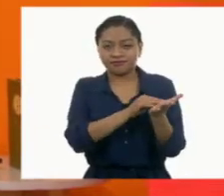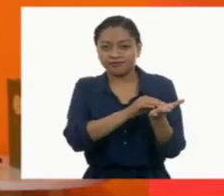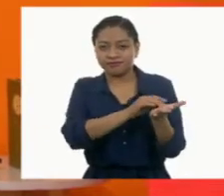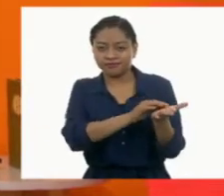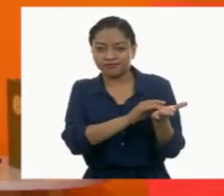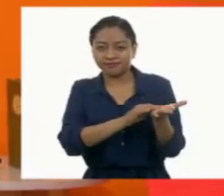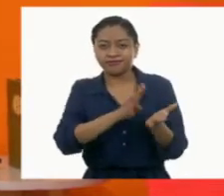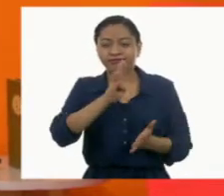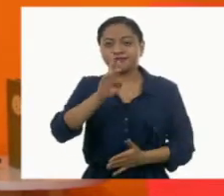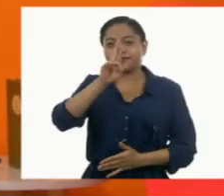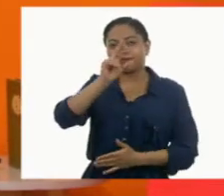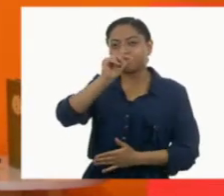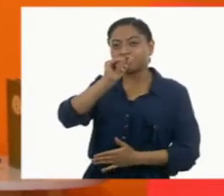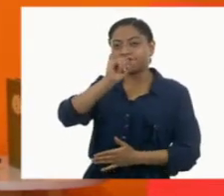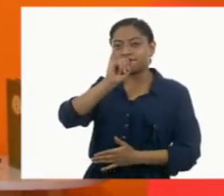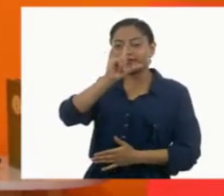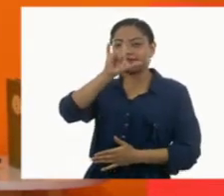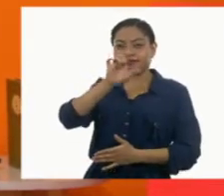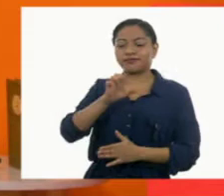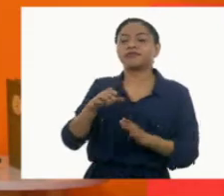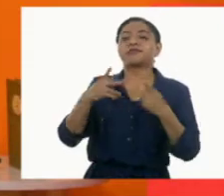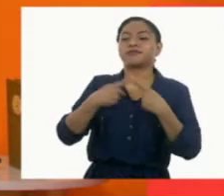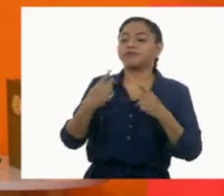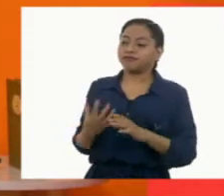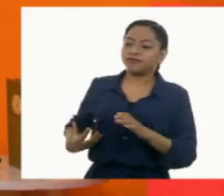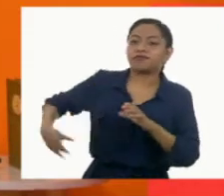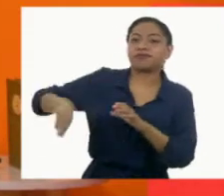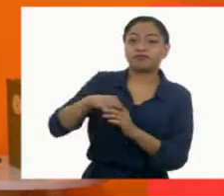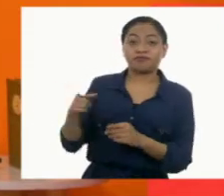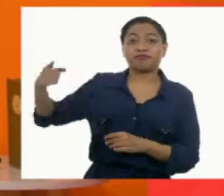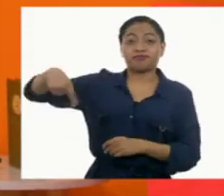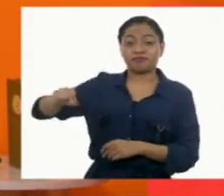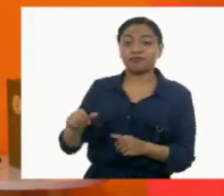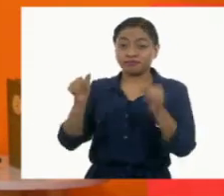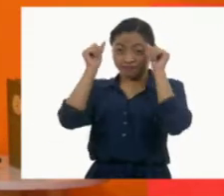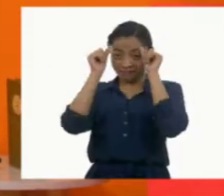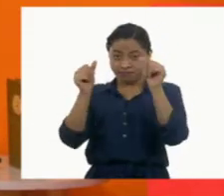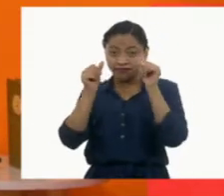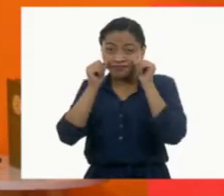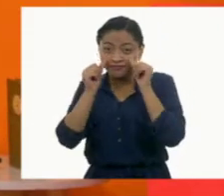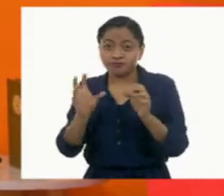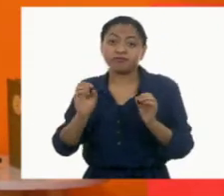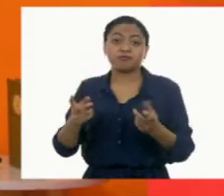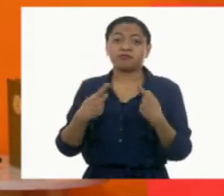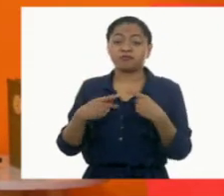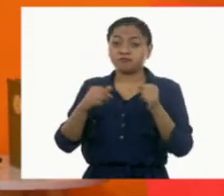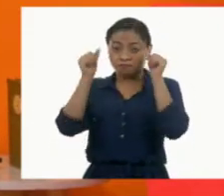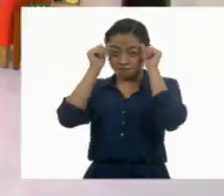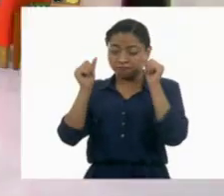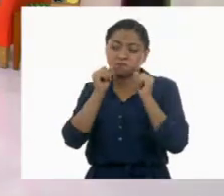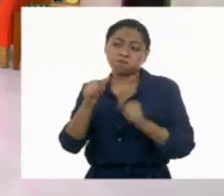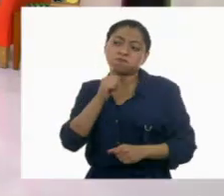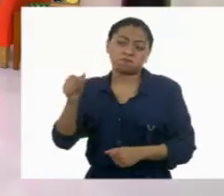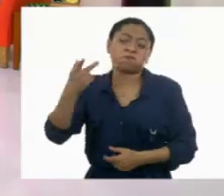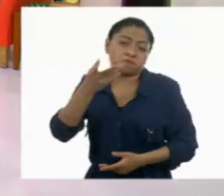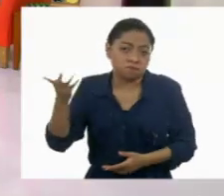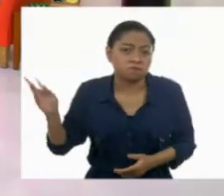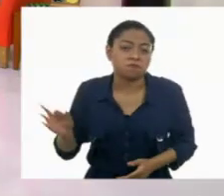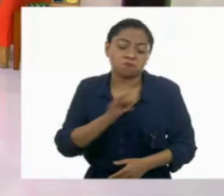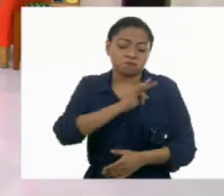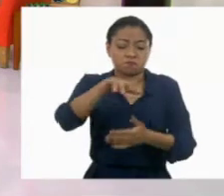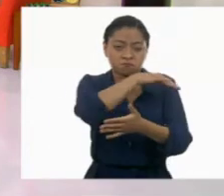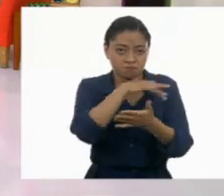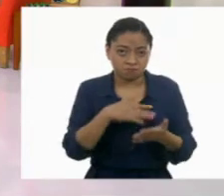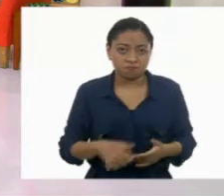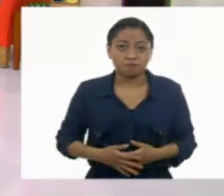la inclusión, que en un soporte compartido puedan leer tanto niños ciegos como los no ciegos. ¡Wow! ¡Qué interesante! También nos